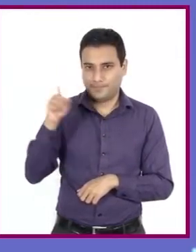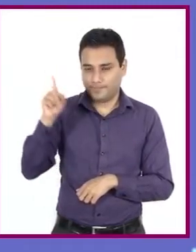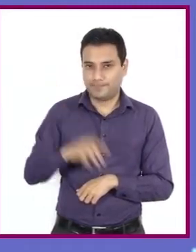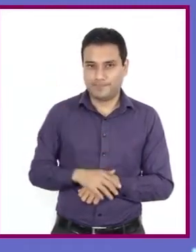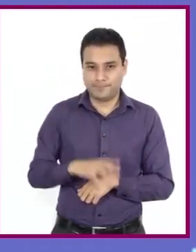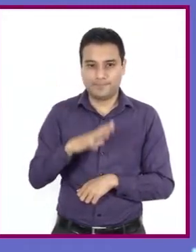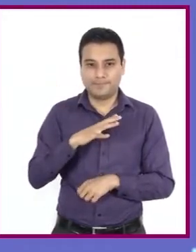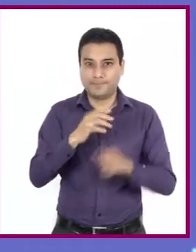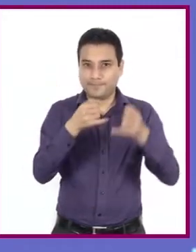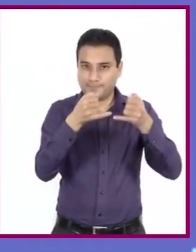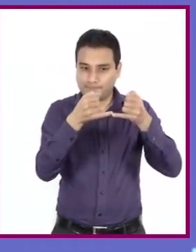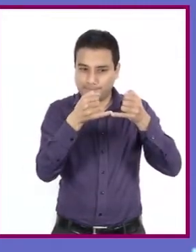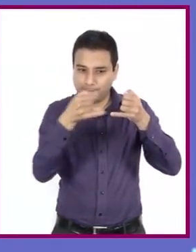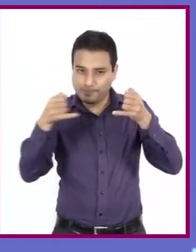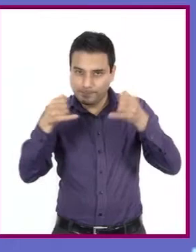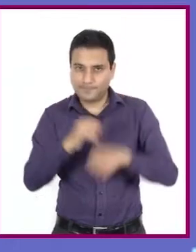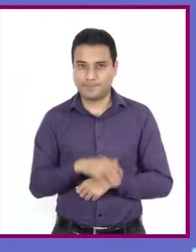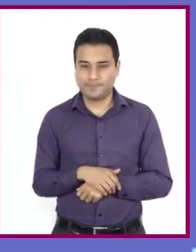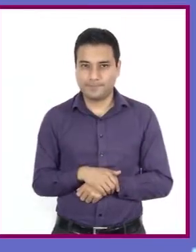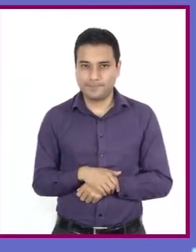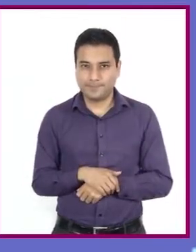verticales, diagonales o curvas.